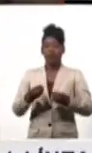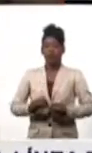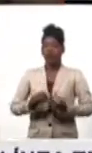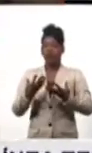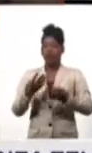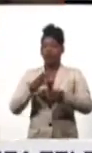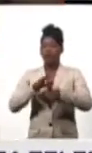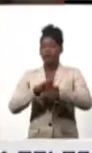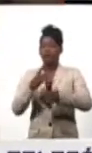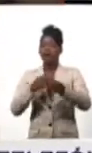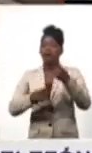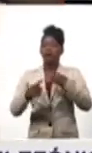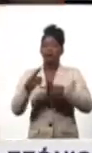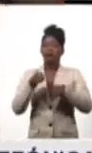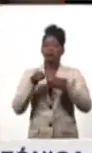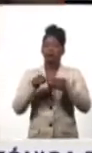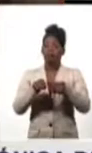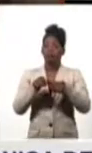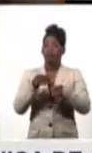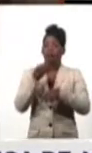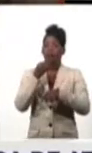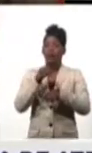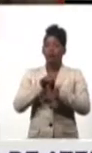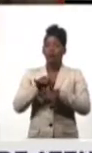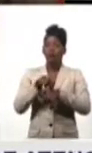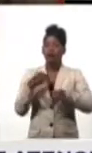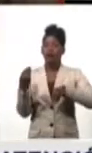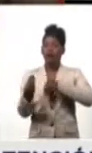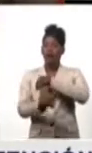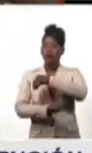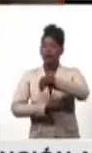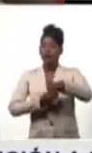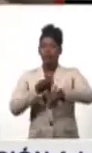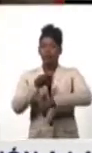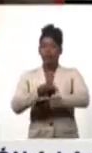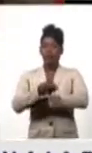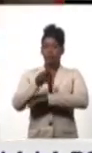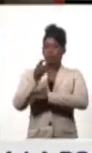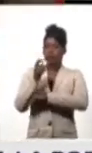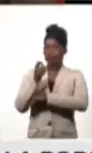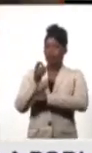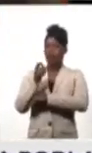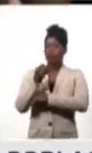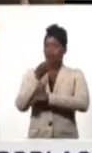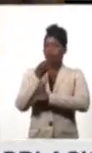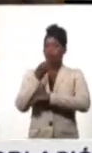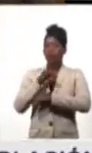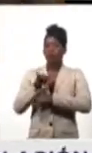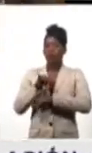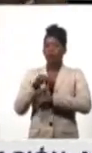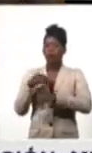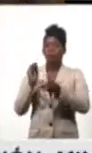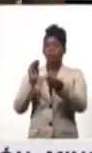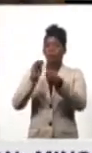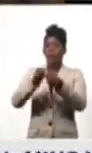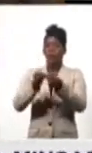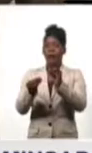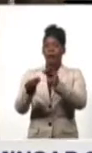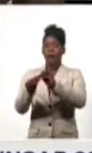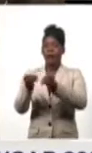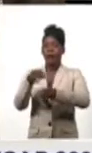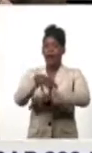pues suelen transformarse muy rápidamente y trasladarse de animales